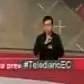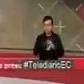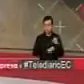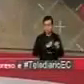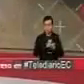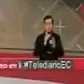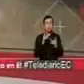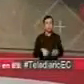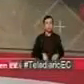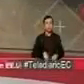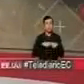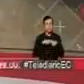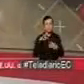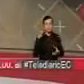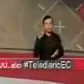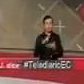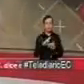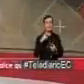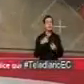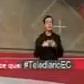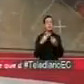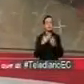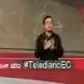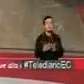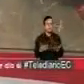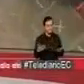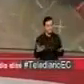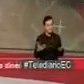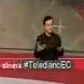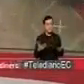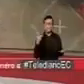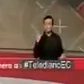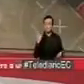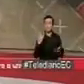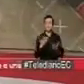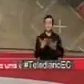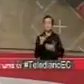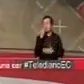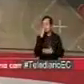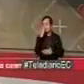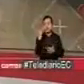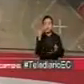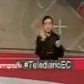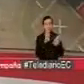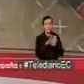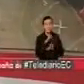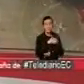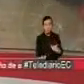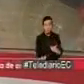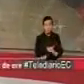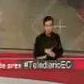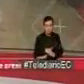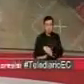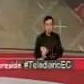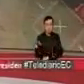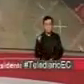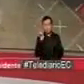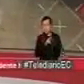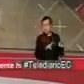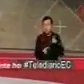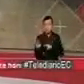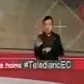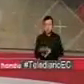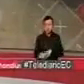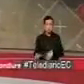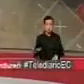internacionales fueron cancelados en el aeropuerto Mariscal Sucre de Quito en las últimas horas debido a los bloqueos en las carreteras que conducen hacia la